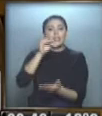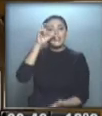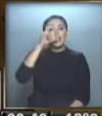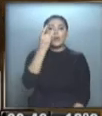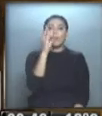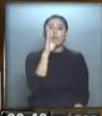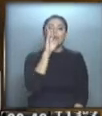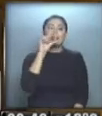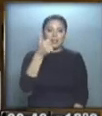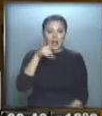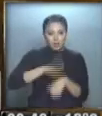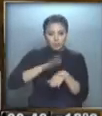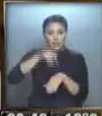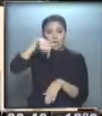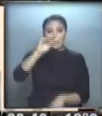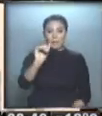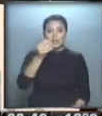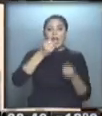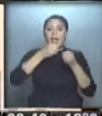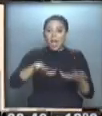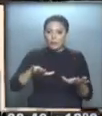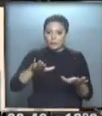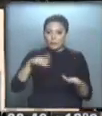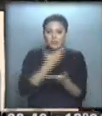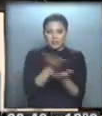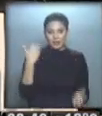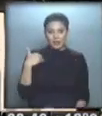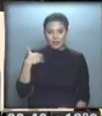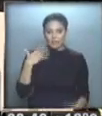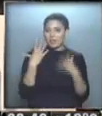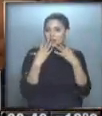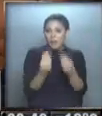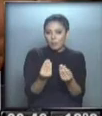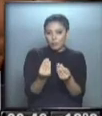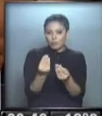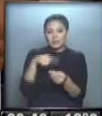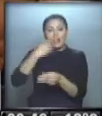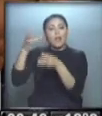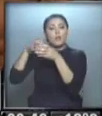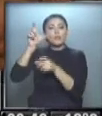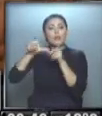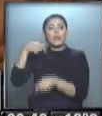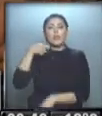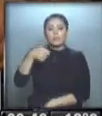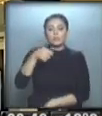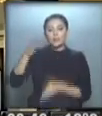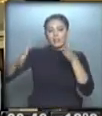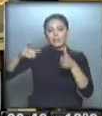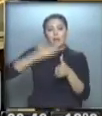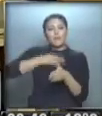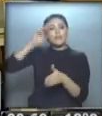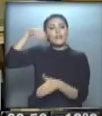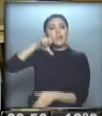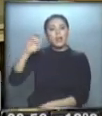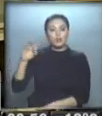Cubría. Este martes se lanzará la plataforma argentina de apoyo a la querella contra los crímenes del franquismo